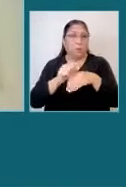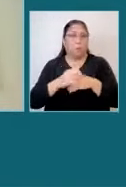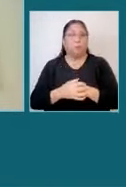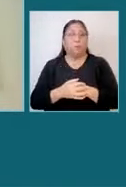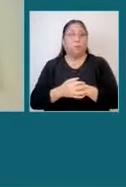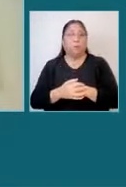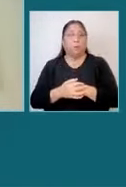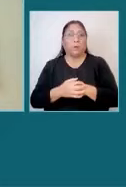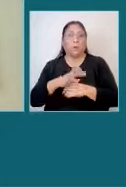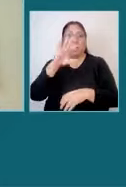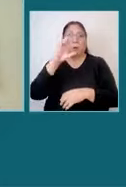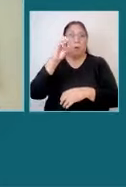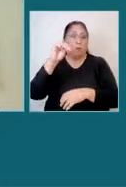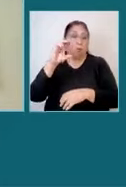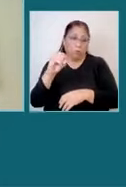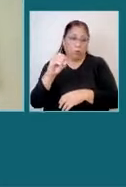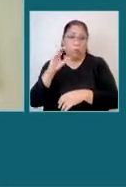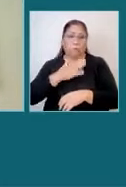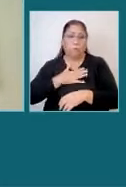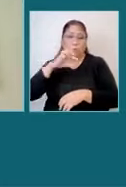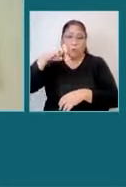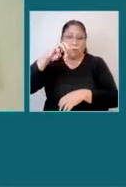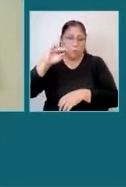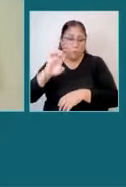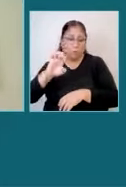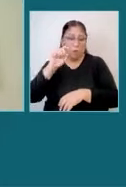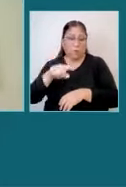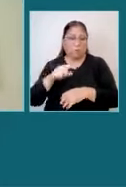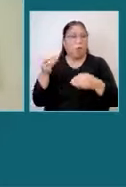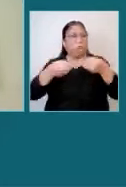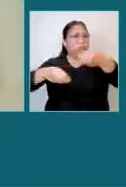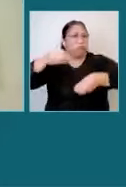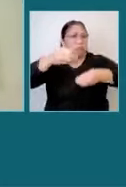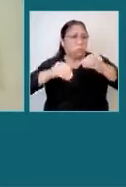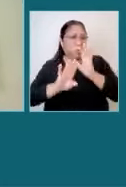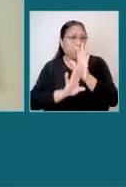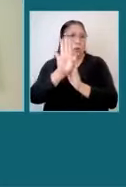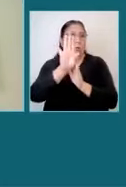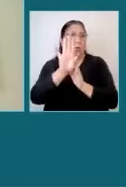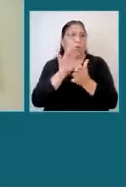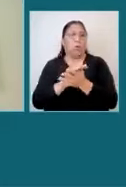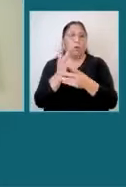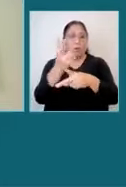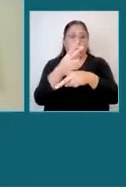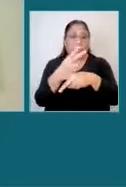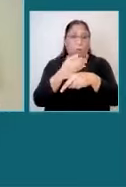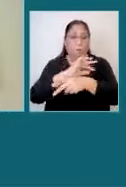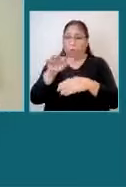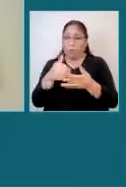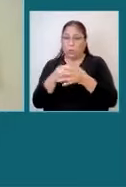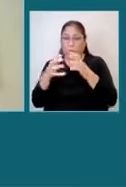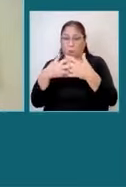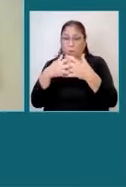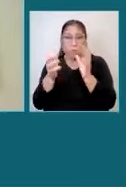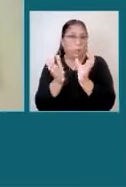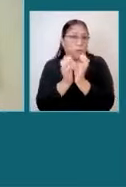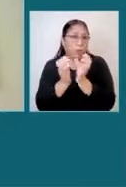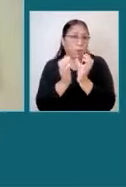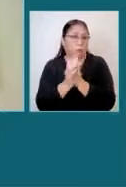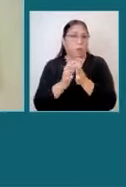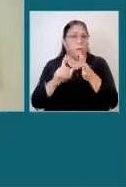En el caso del Fondo MIPYME Emprendedor, se tiene como objetivo incrementar el desarrollo productivo y la productividad de las MIPYMES y de